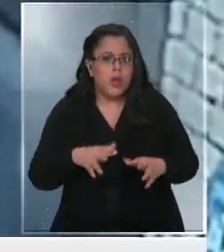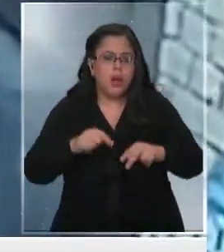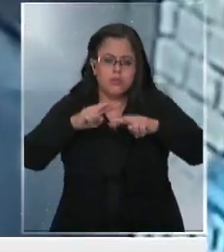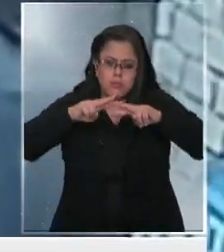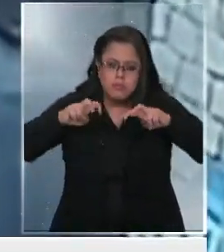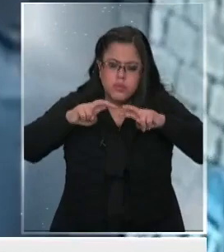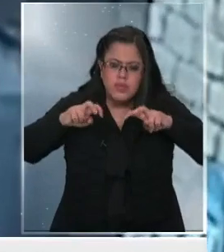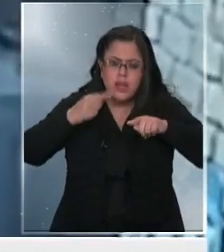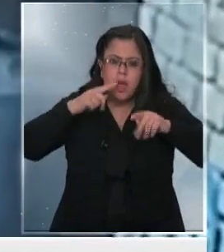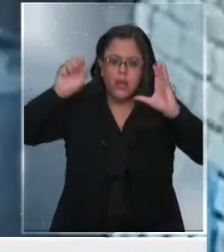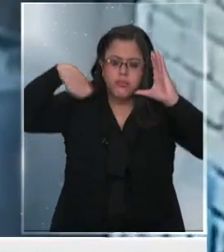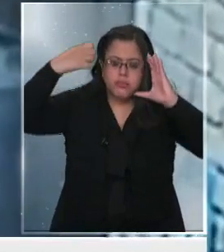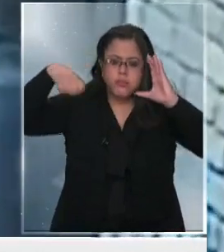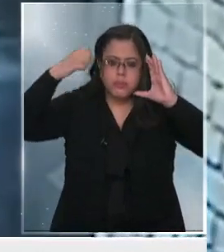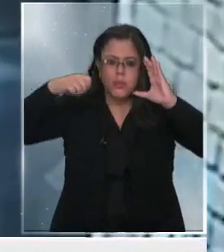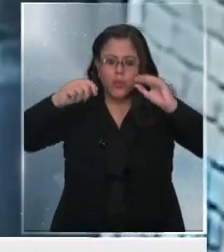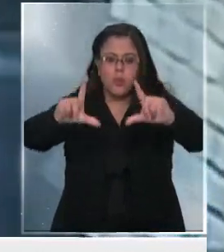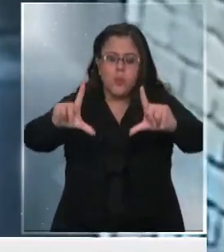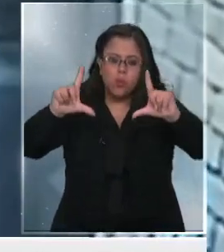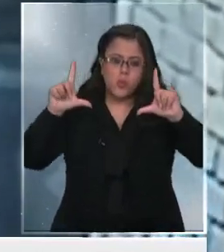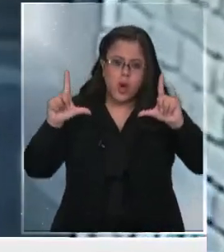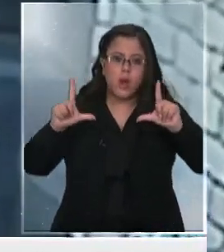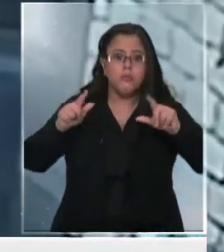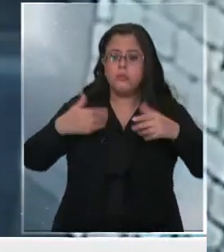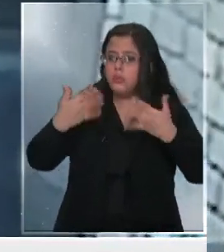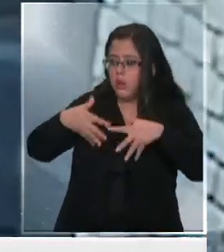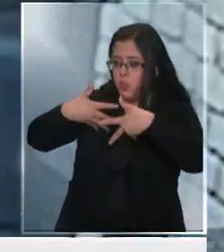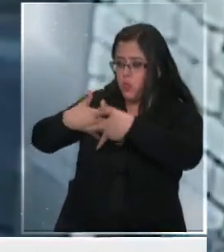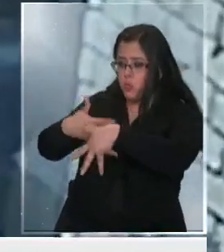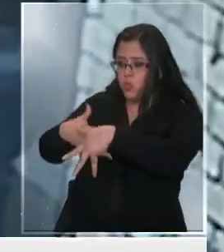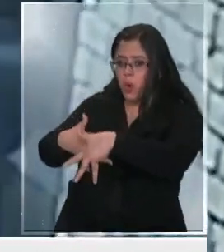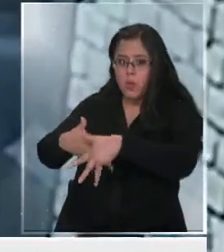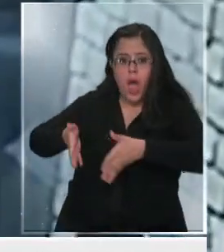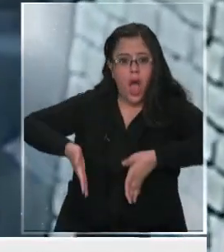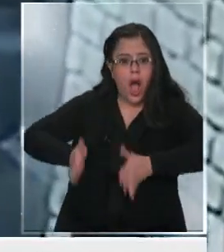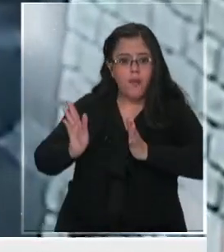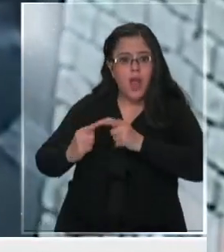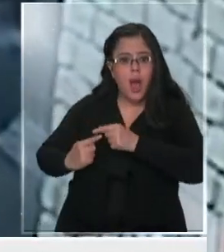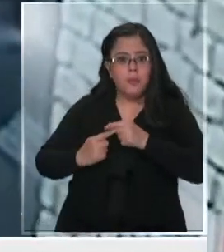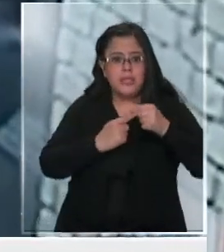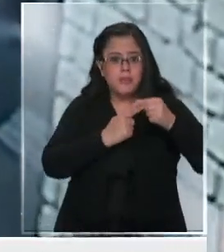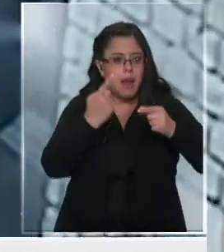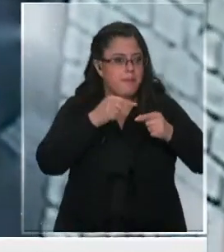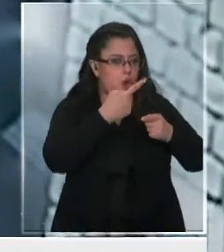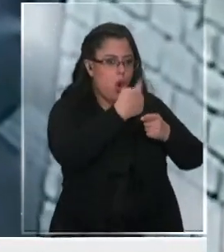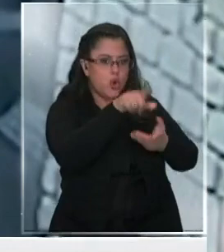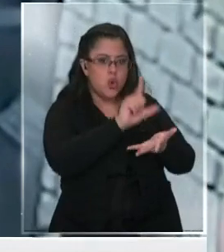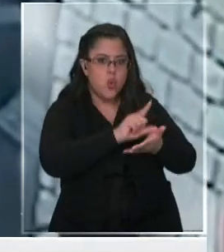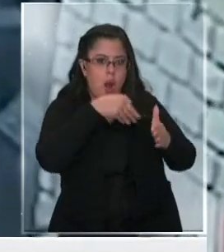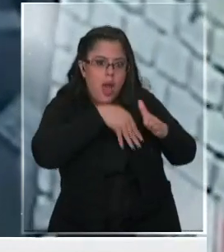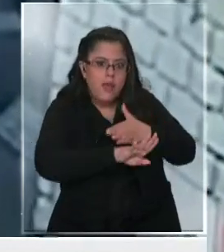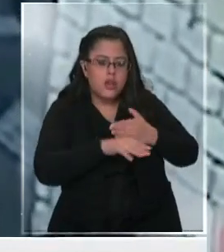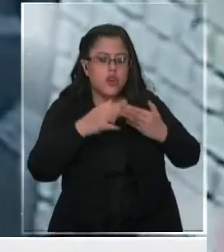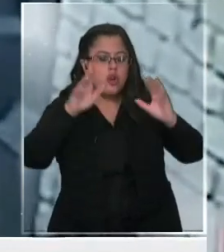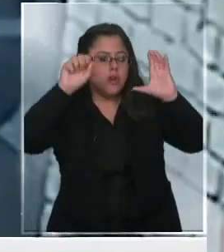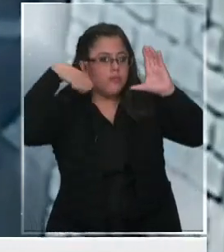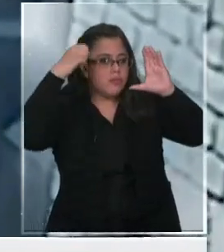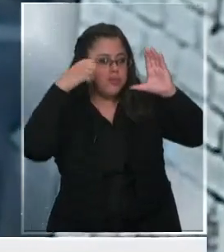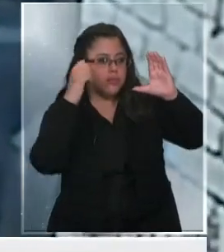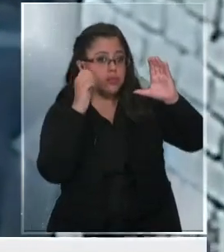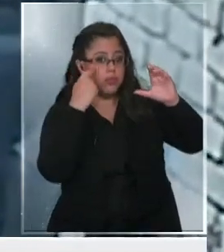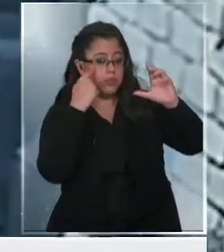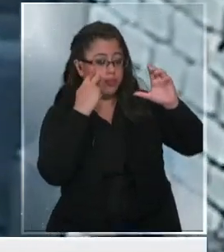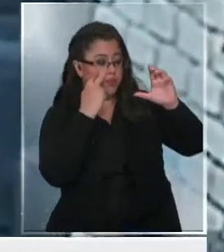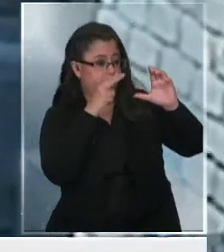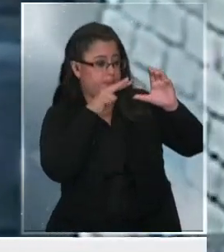estas imágenes. Mientras la turba seguía en la avenida principal, en las galerías interiores, las cámaras de seguridad captaron a